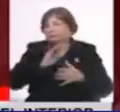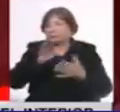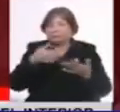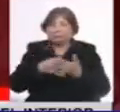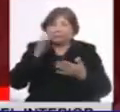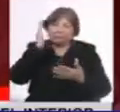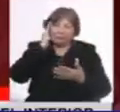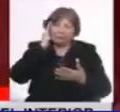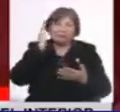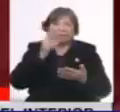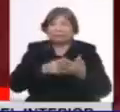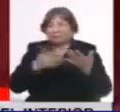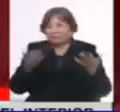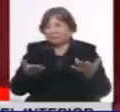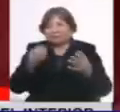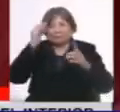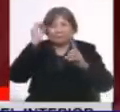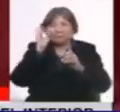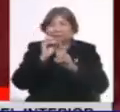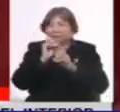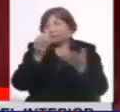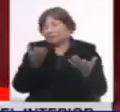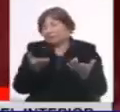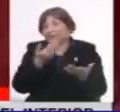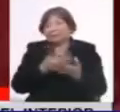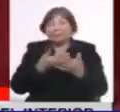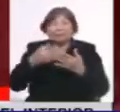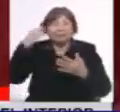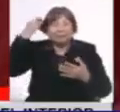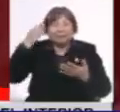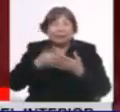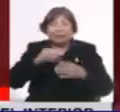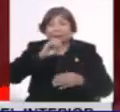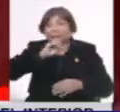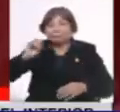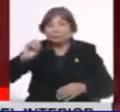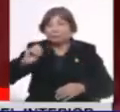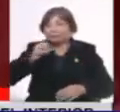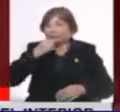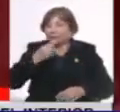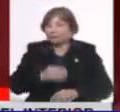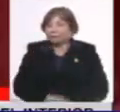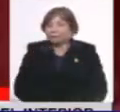todos sabemos aquí, ¿no?, que el objetivo en materia política de la oposición es